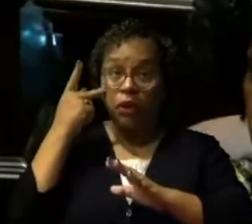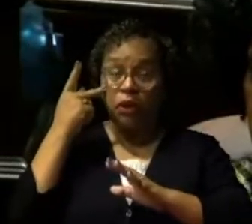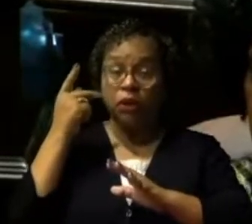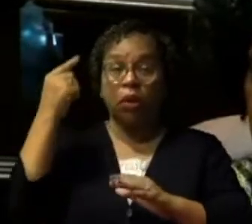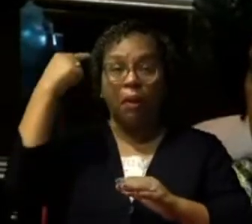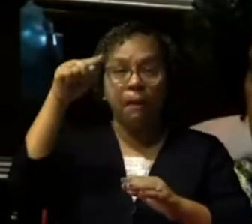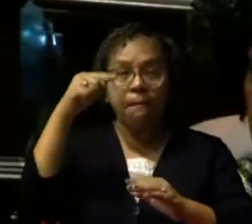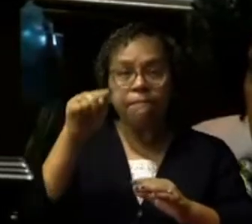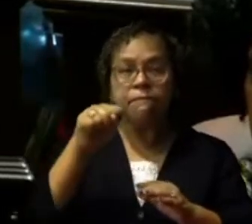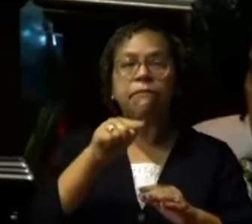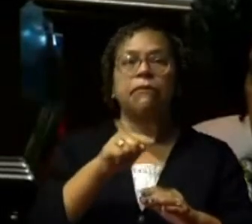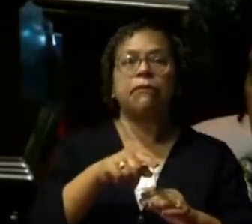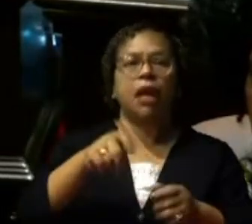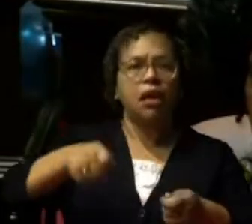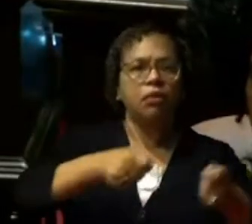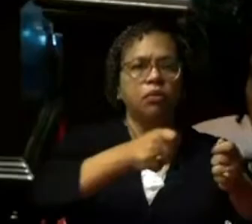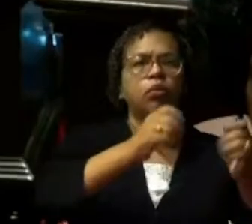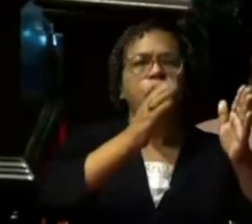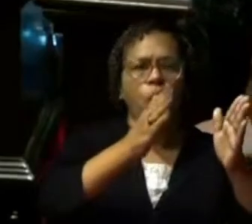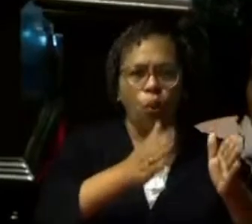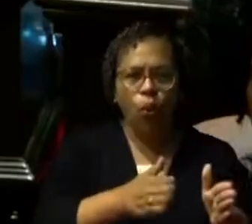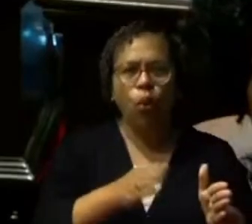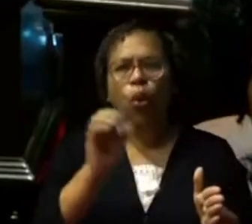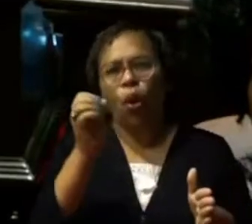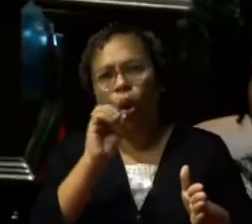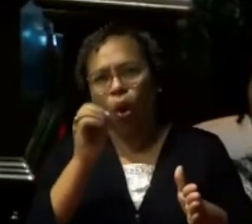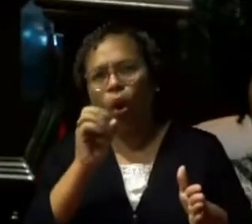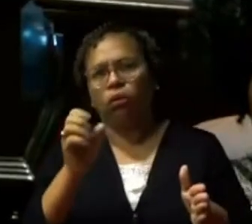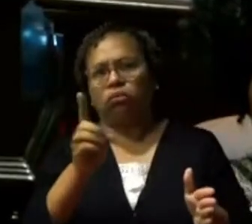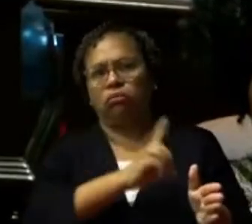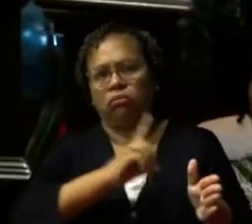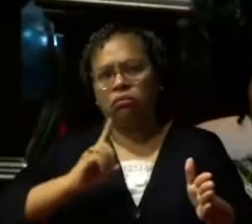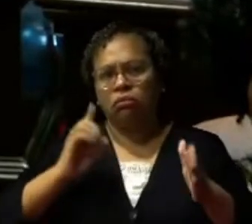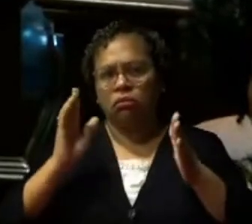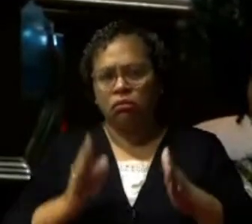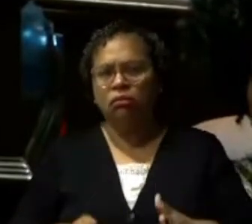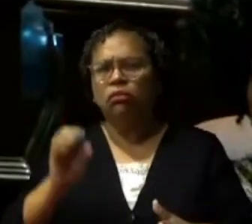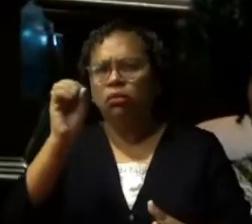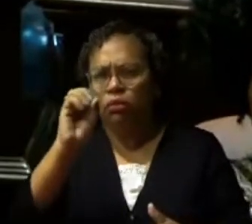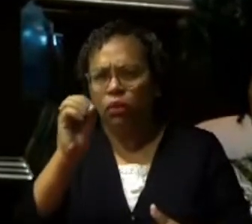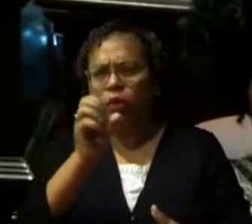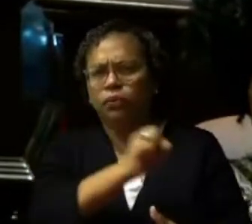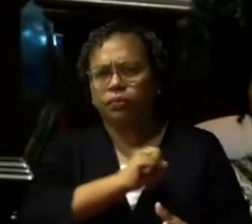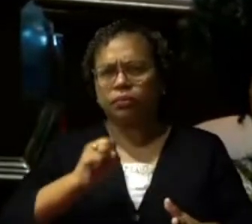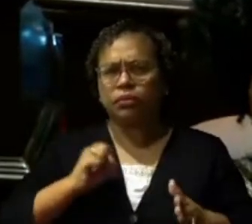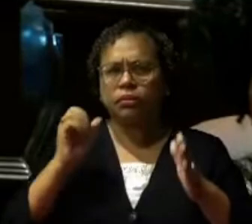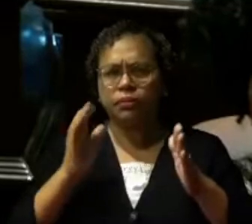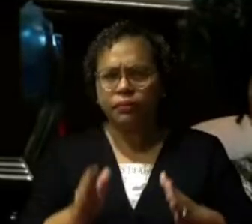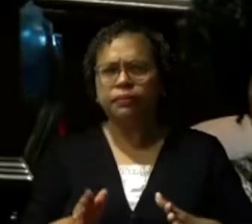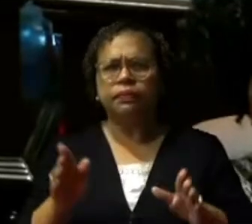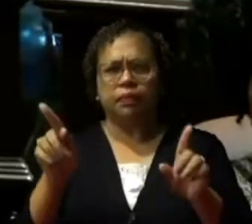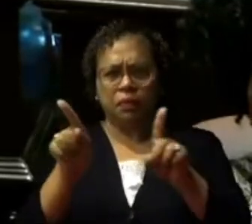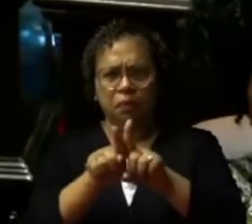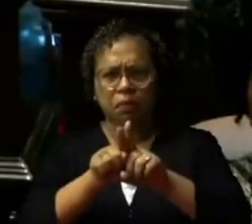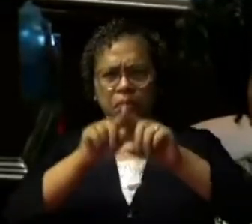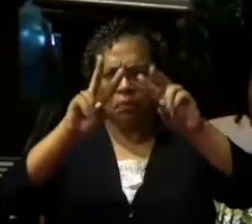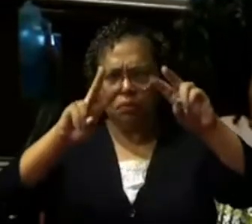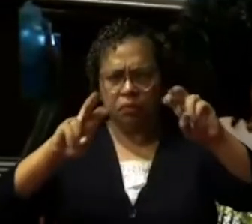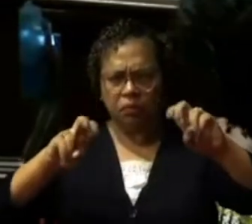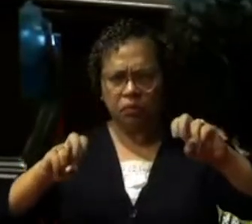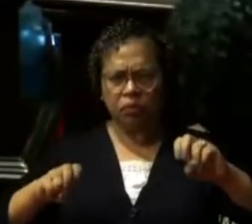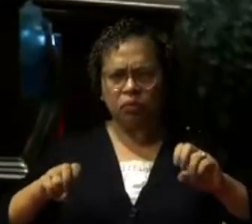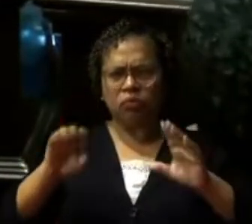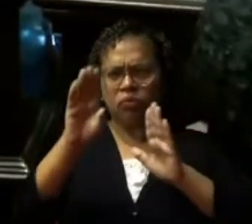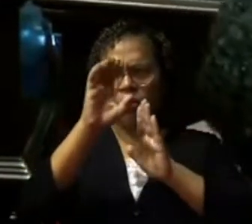representación municipal. Y también eso hizo que viéramos qué dice la Constitución de la República al respecto. Al respecto, la Constitución